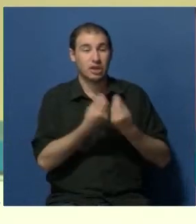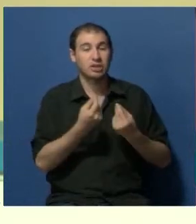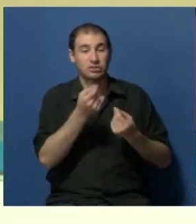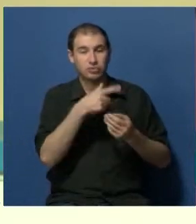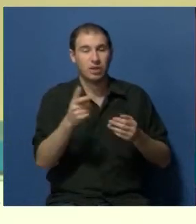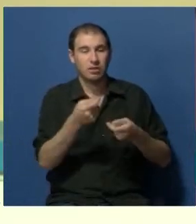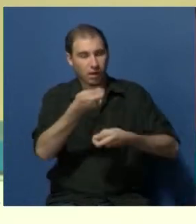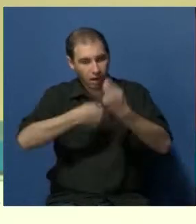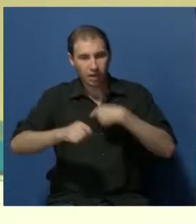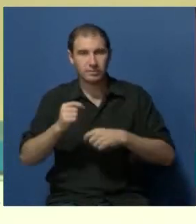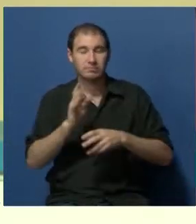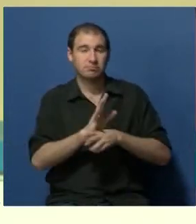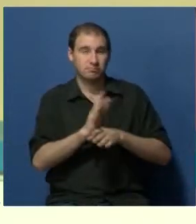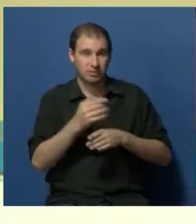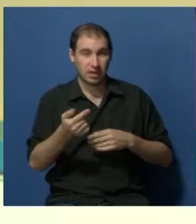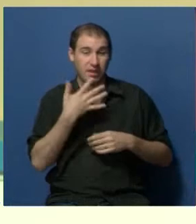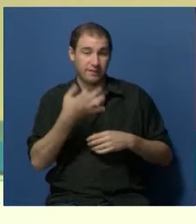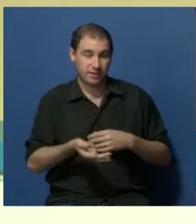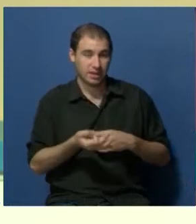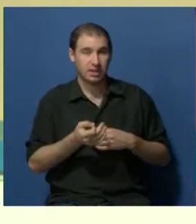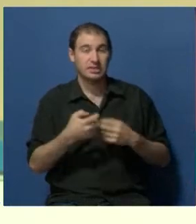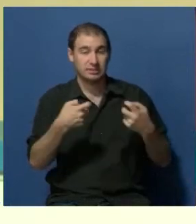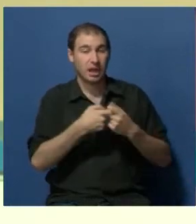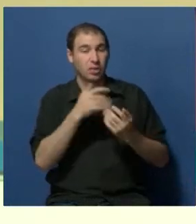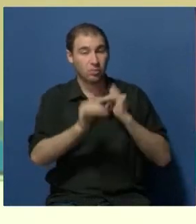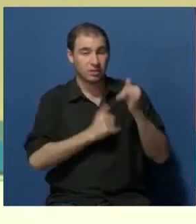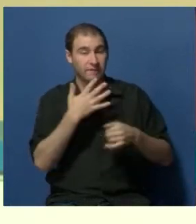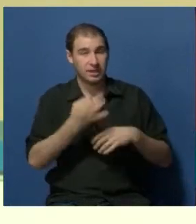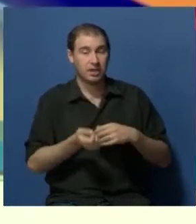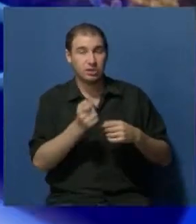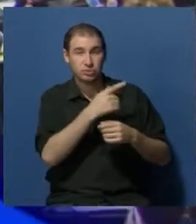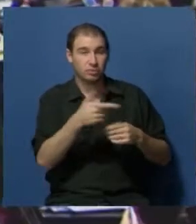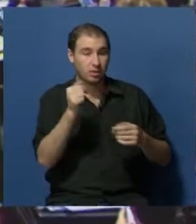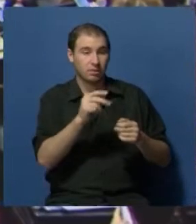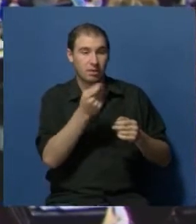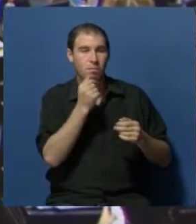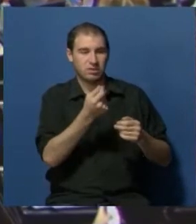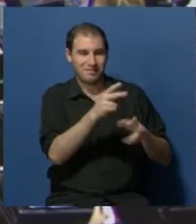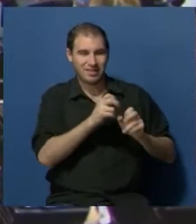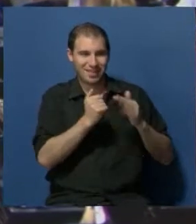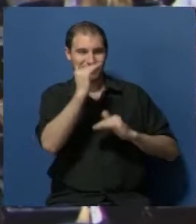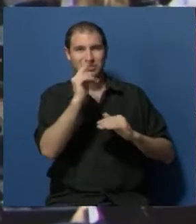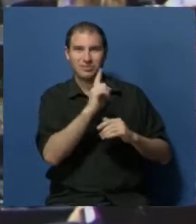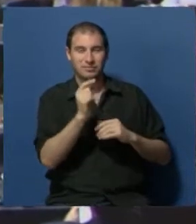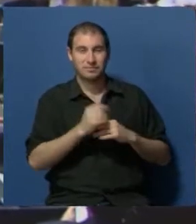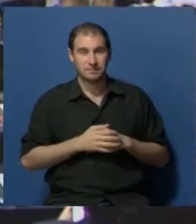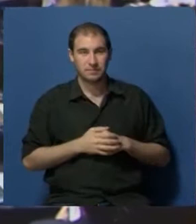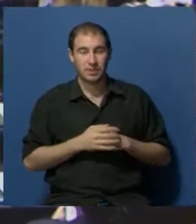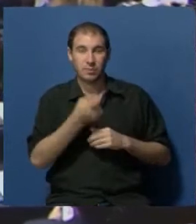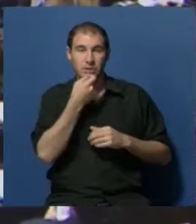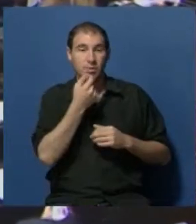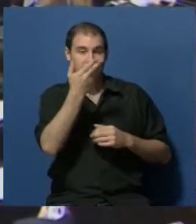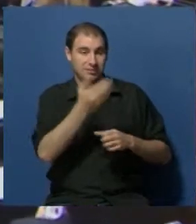salario. ¿En qué sentido? Evidentemente es verdad lo que dicen los sindicatos de que el salario no es ganancia. Entonces parte del argumento es que si